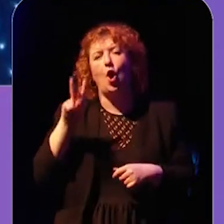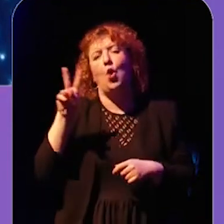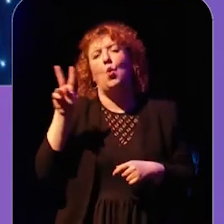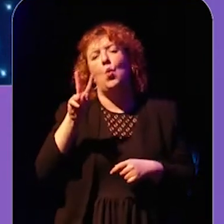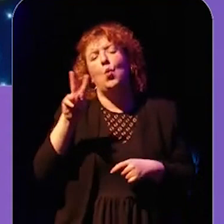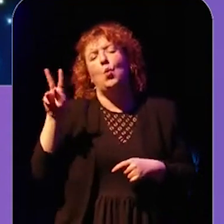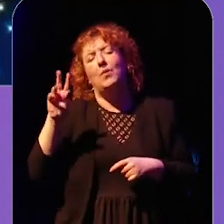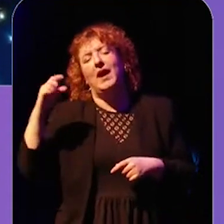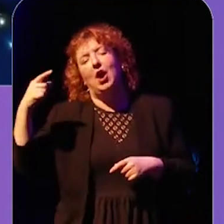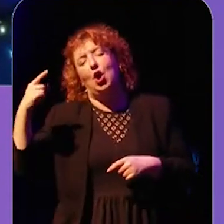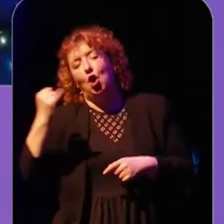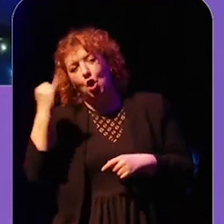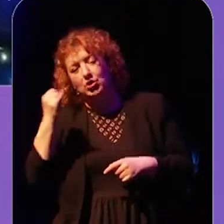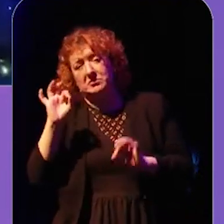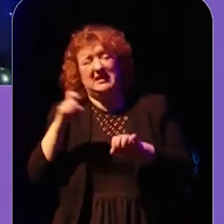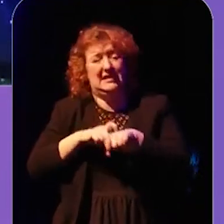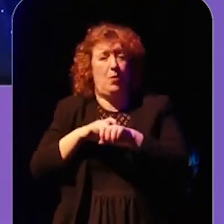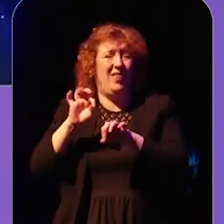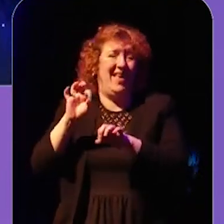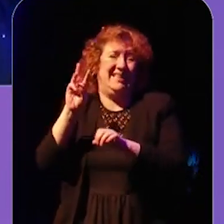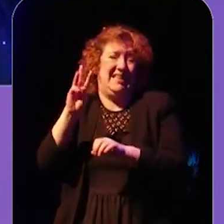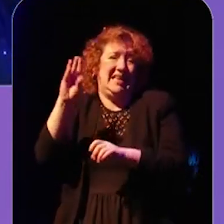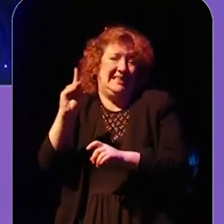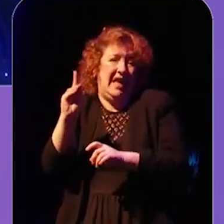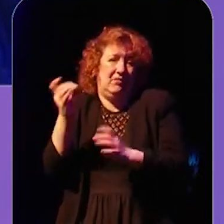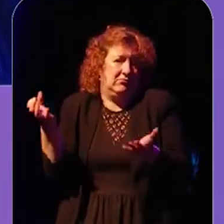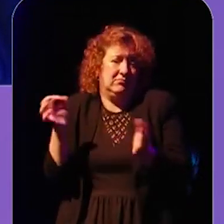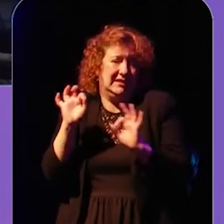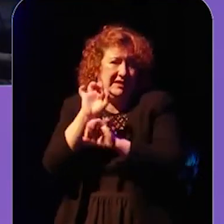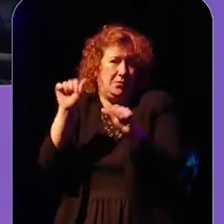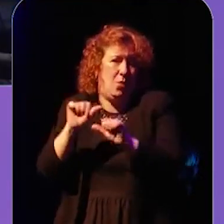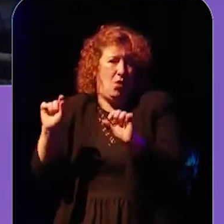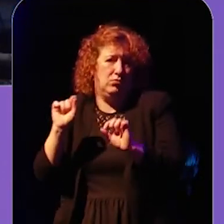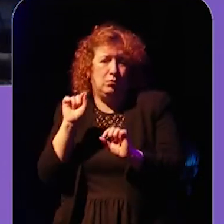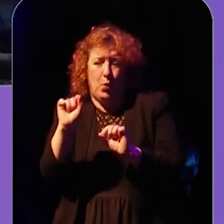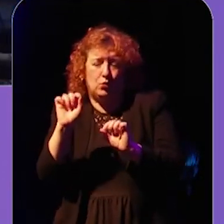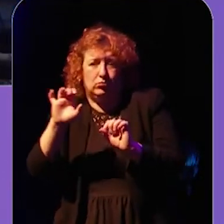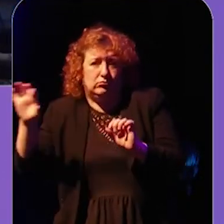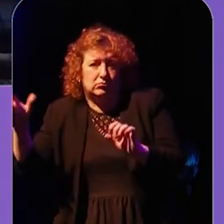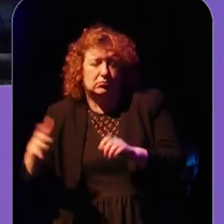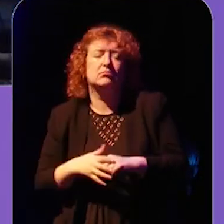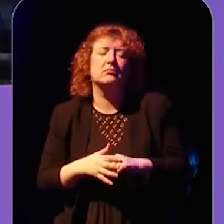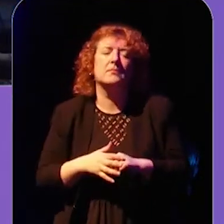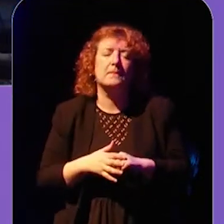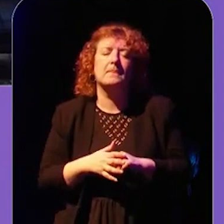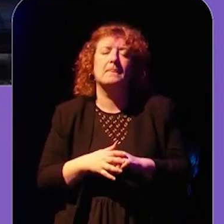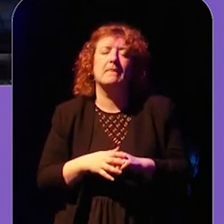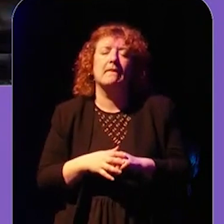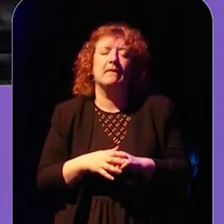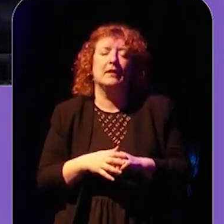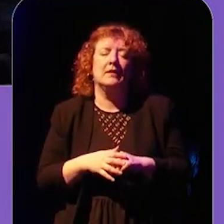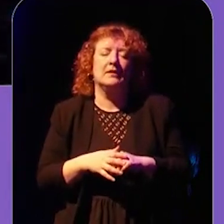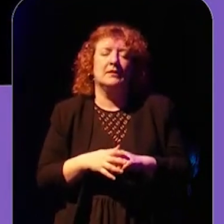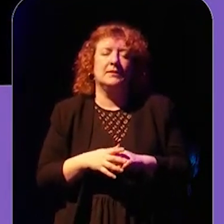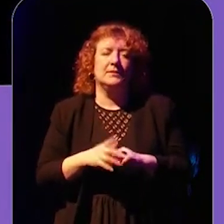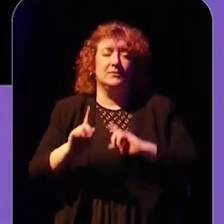tipo de archivo de 3D. Y todo esto es lo que posteriormente nos ha ido ayudando